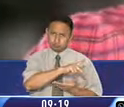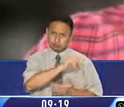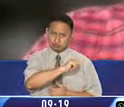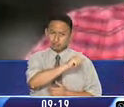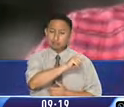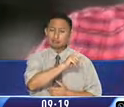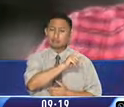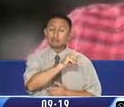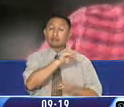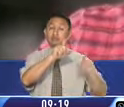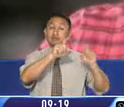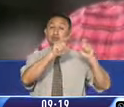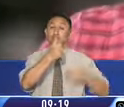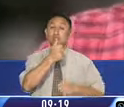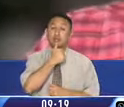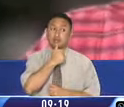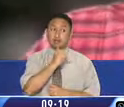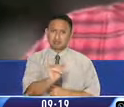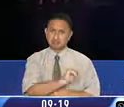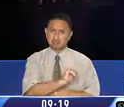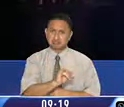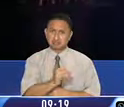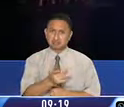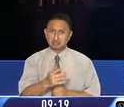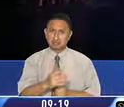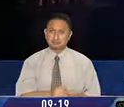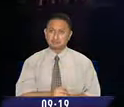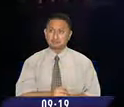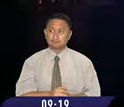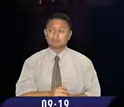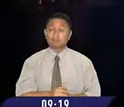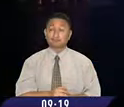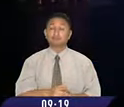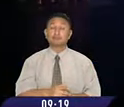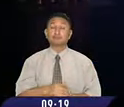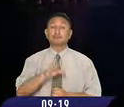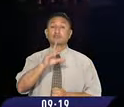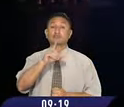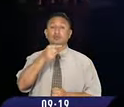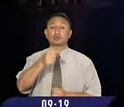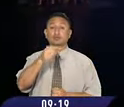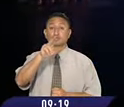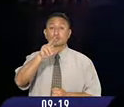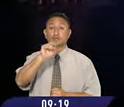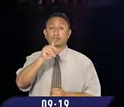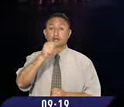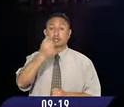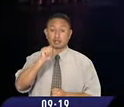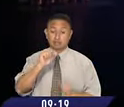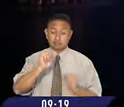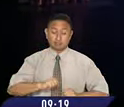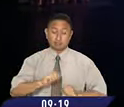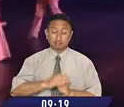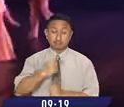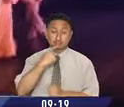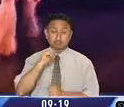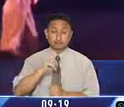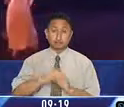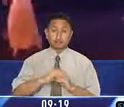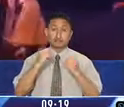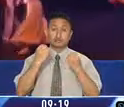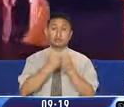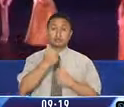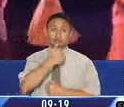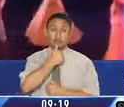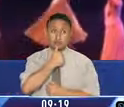institución privada para que haga exactamente lo mismo. A lo que Guarderas respondió diciendo que las asignaciones fiscales a organizaciones privadas no